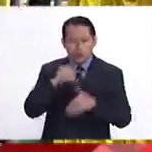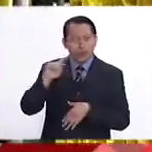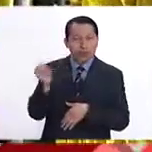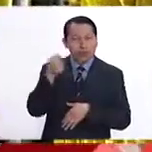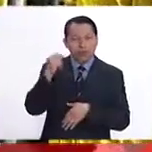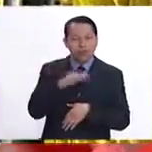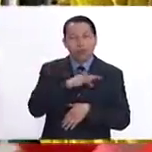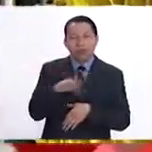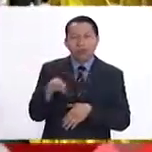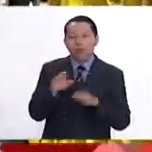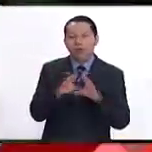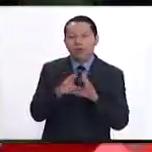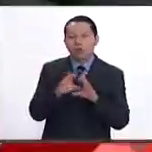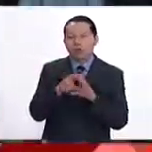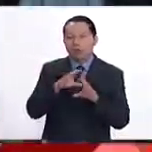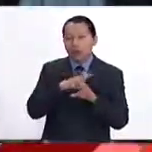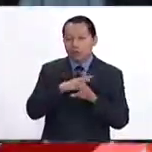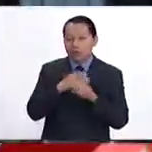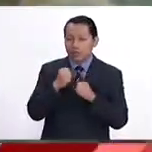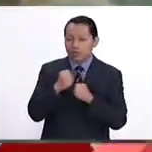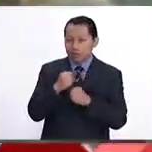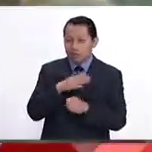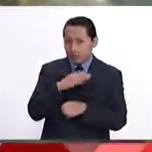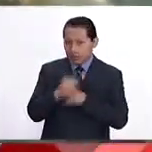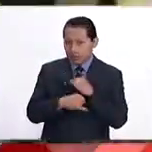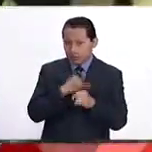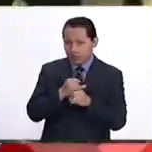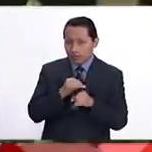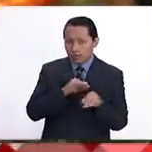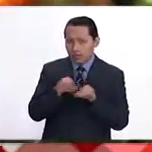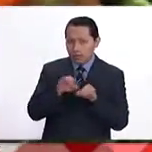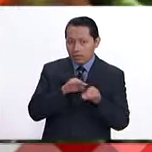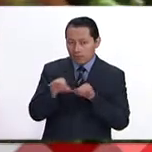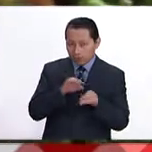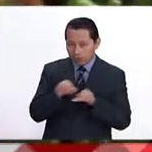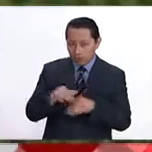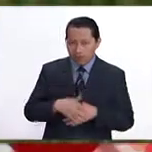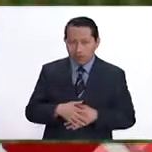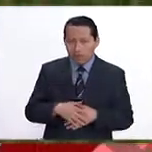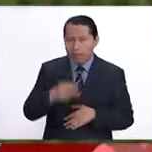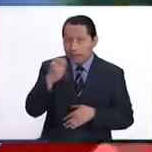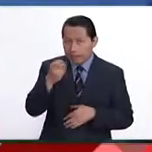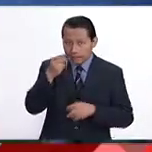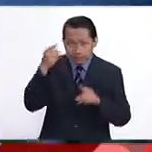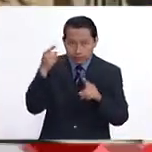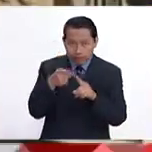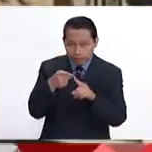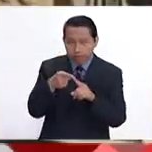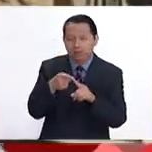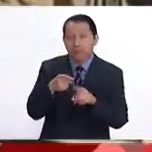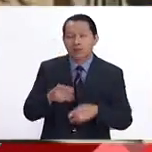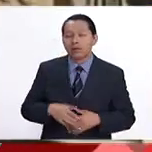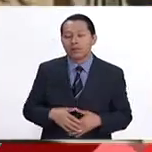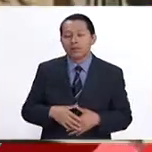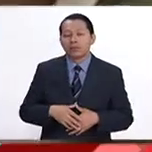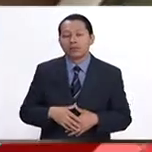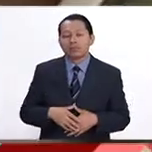que va determinando una división impresionante internacional del trabajo. Entonces, en ese sentido,